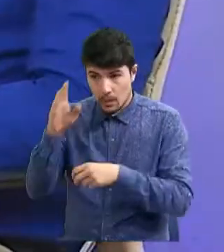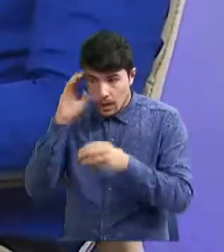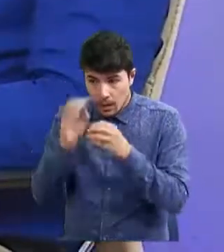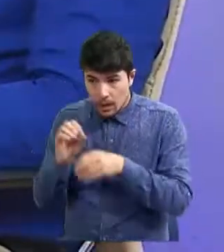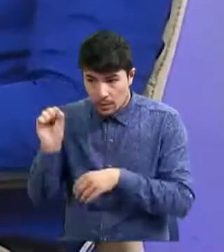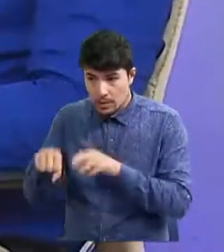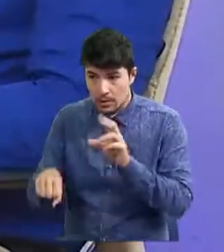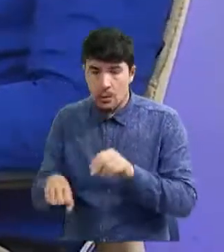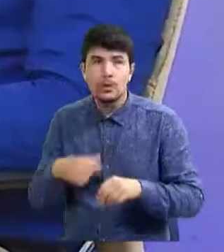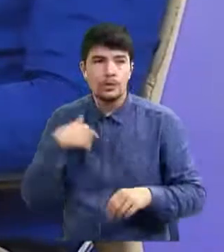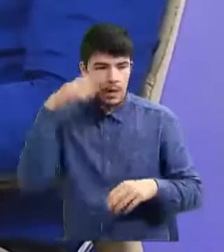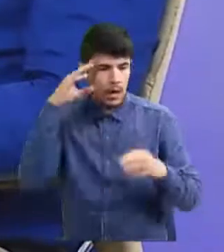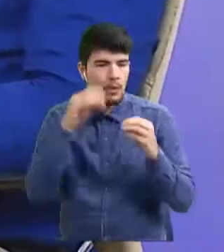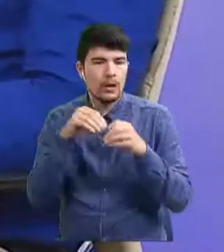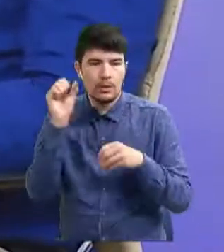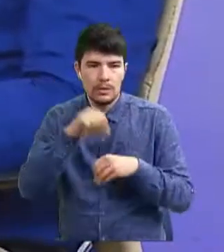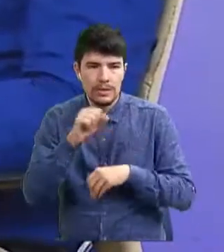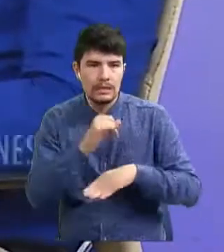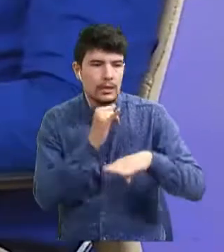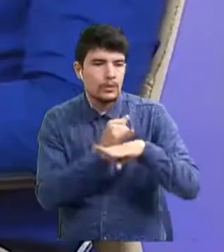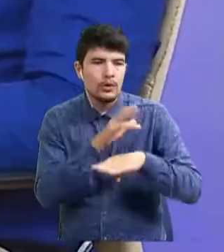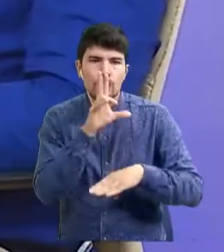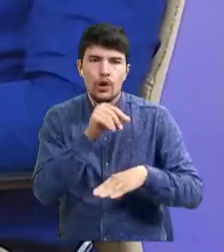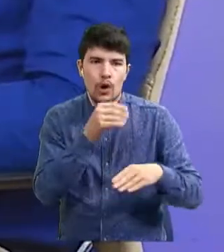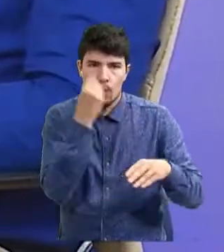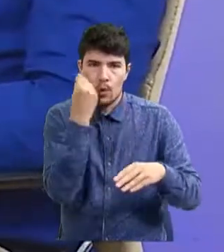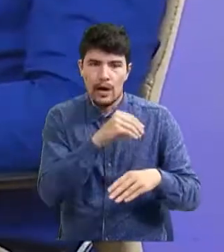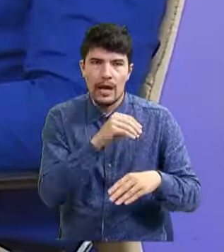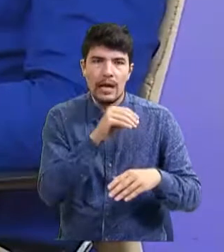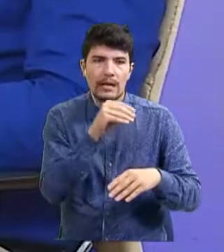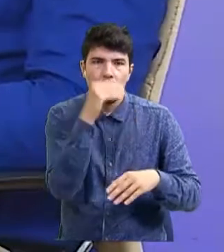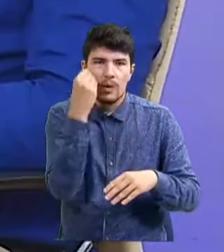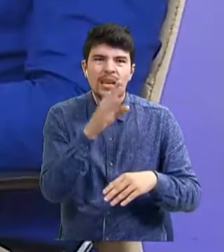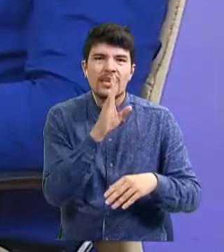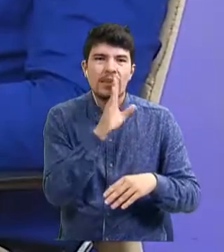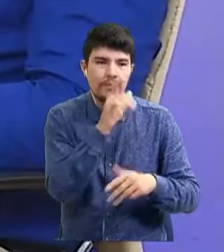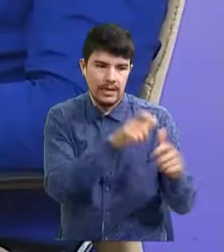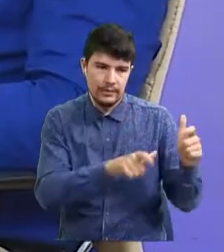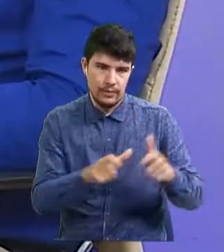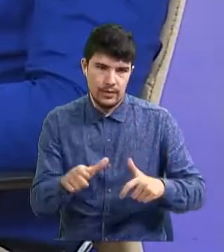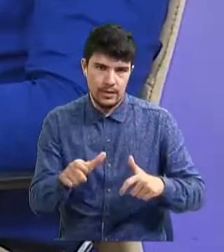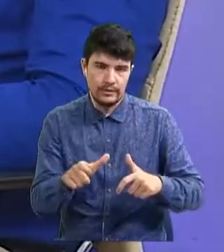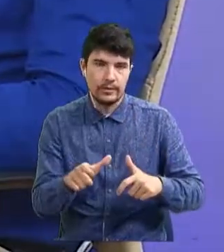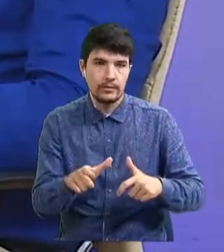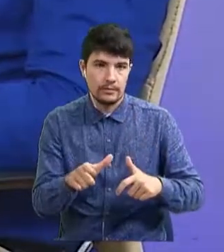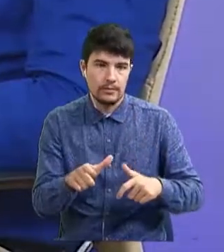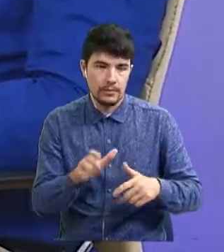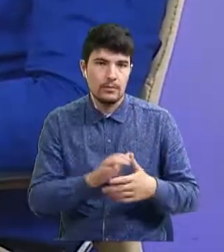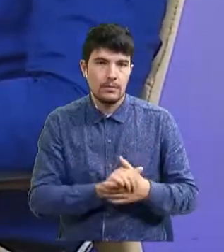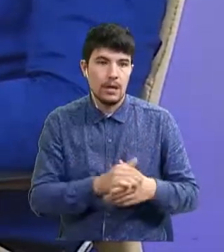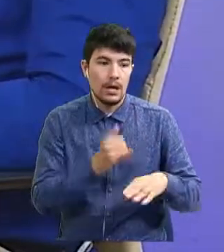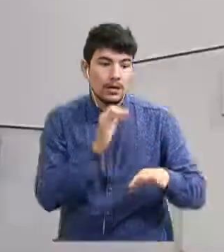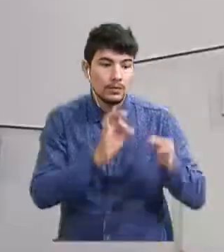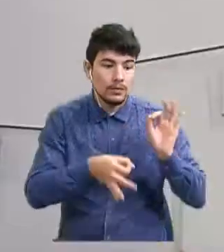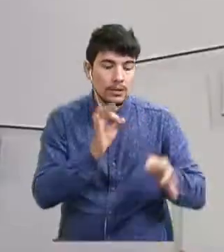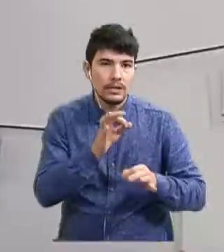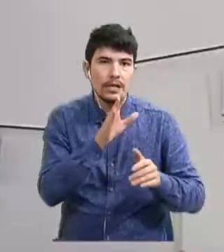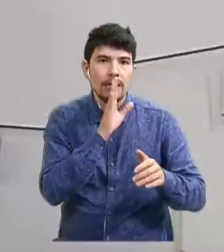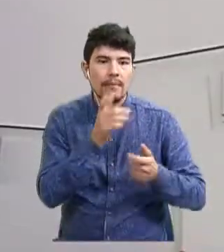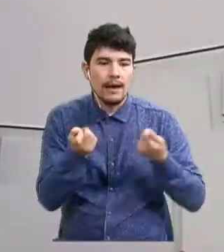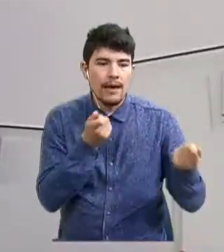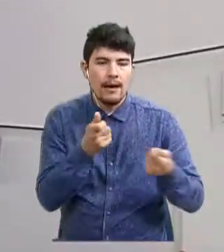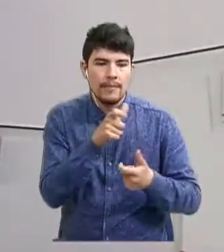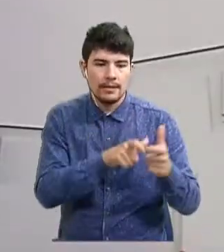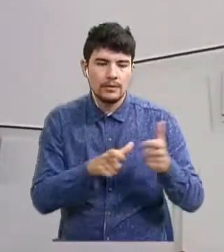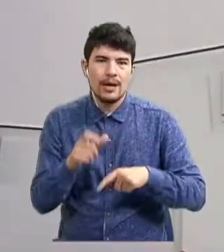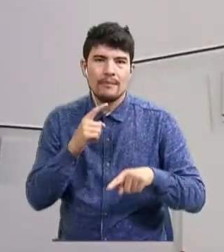acuerdo en esto porque de una u otra manera, pues en la práctica los operadores de la justicia son personas, pero resulta que tenemos una institución